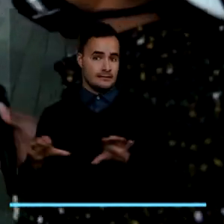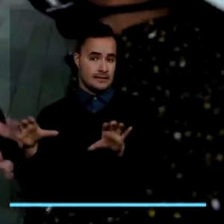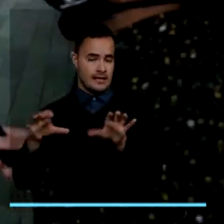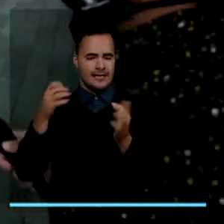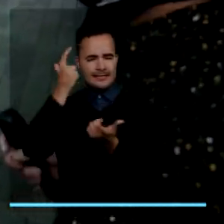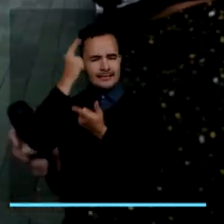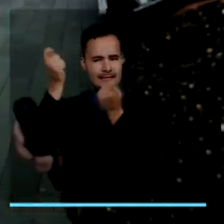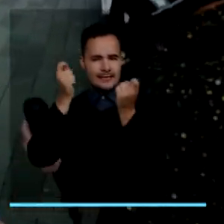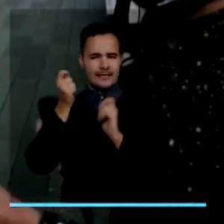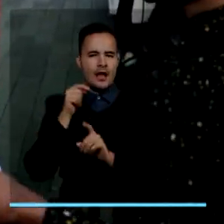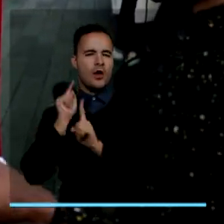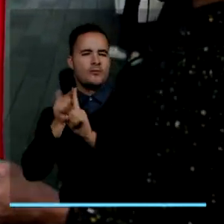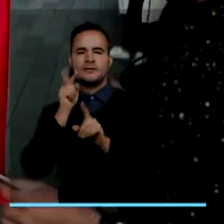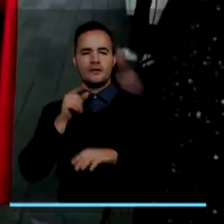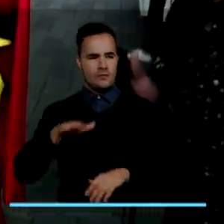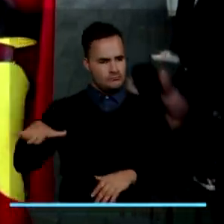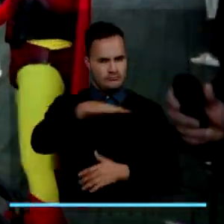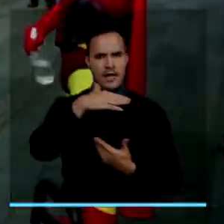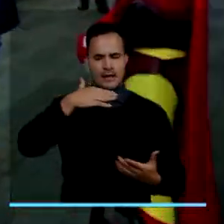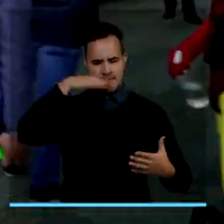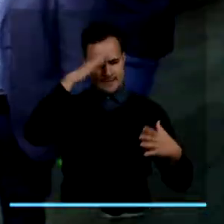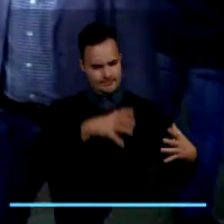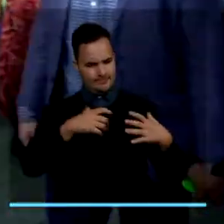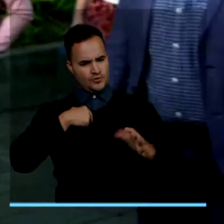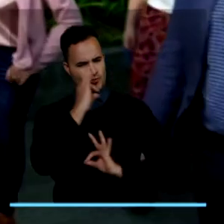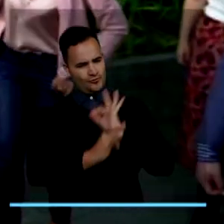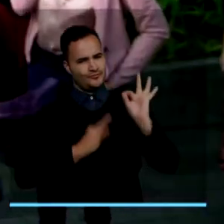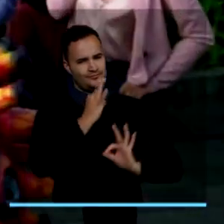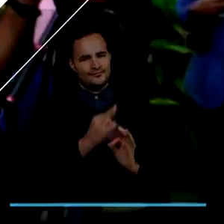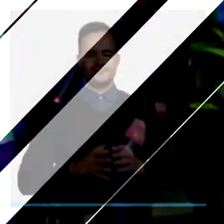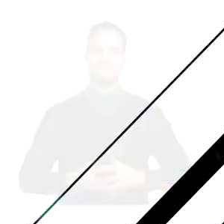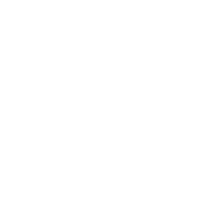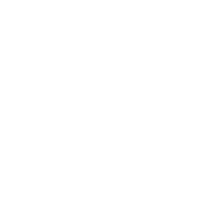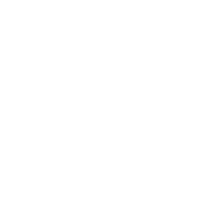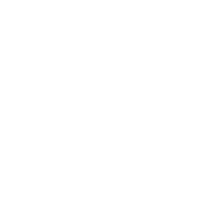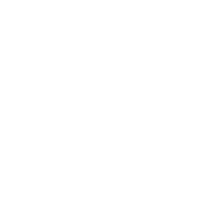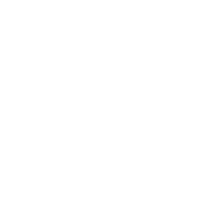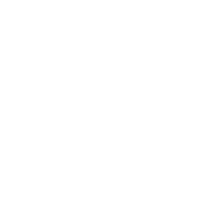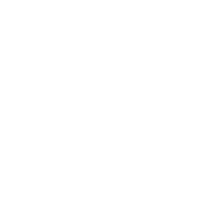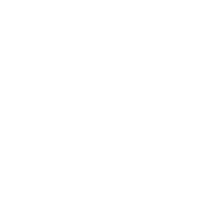de las acciones de la estrategia Yo Cuido a Medellín.